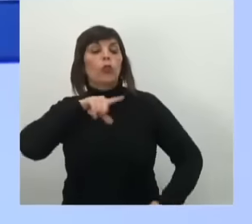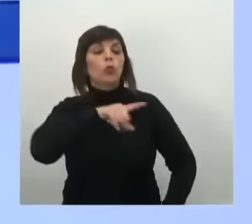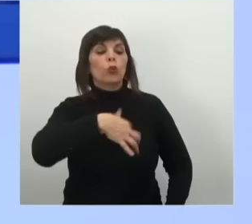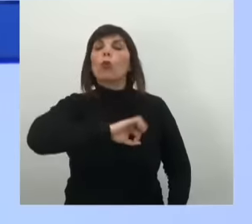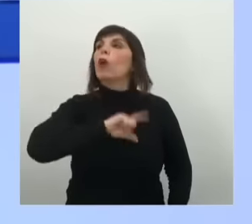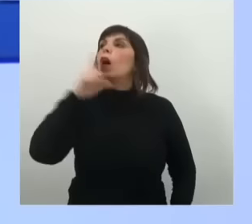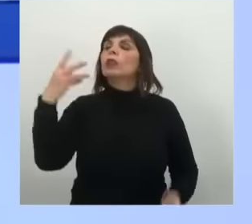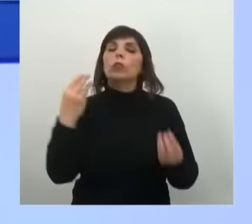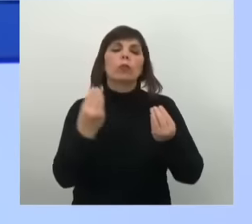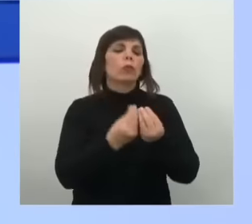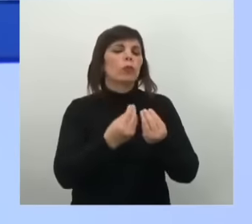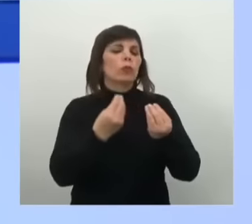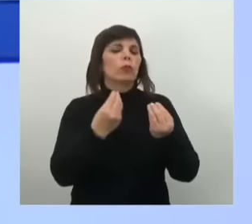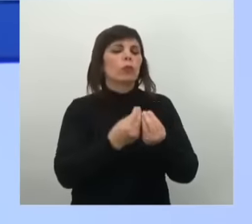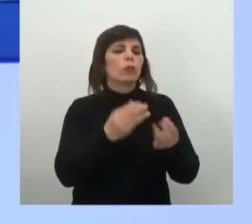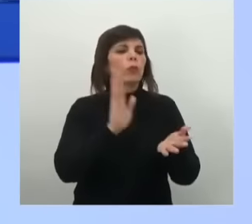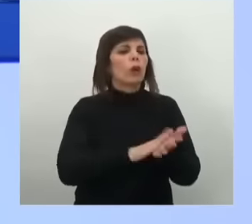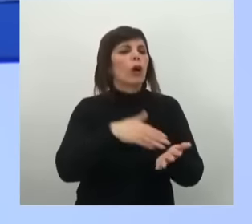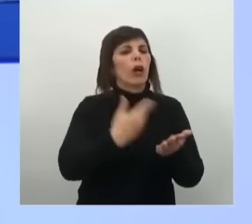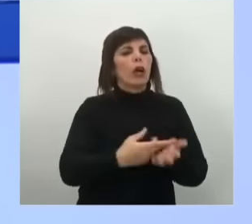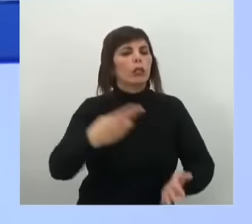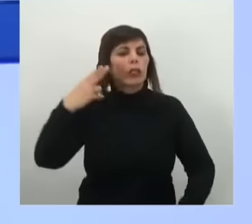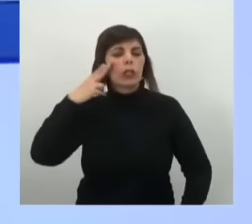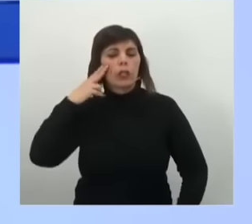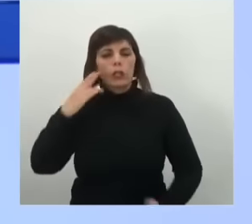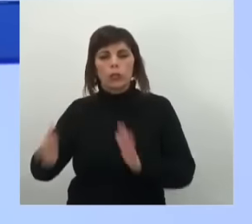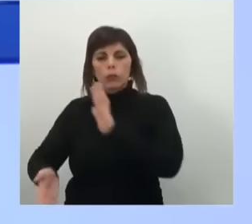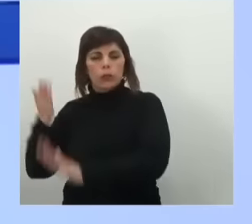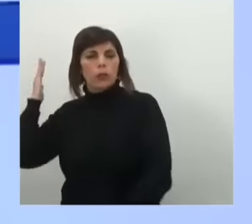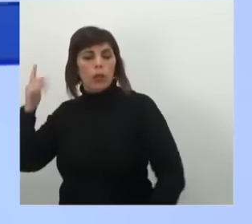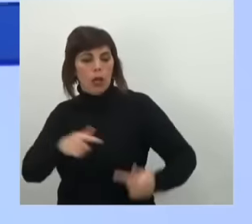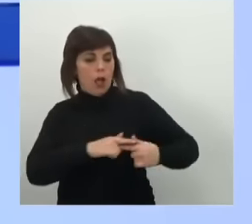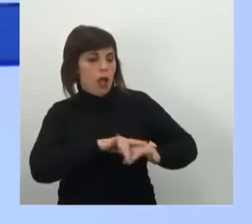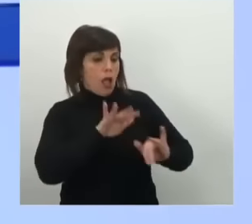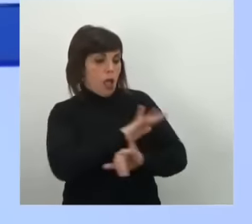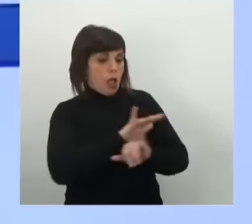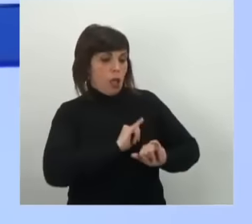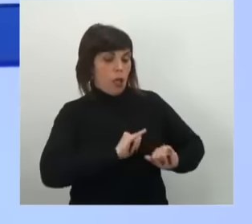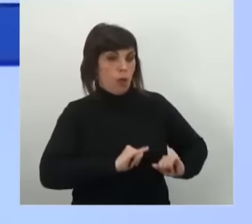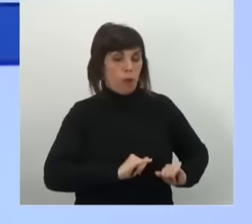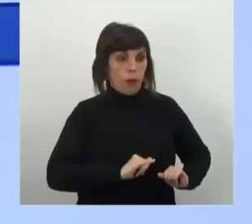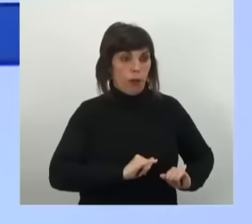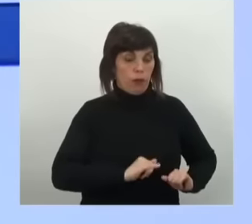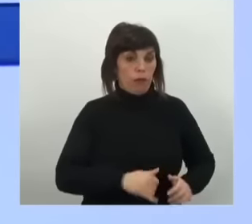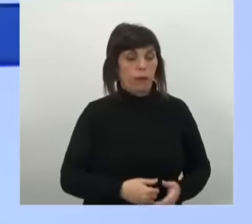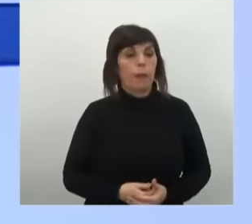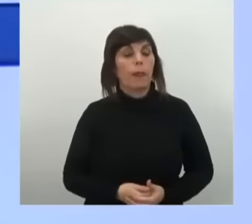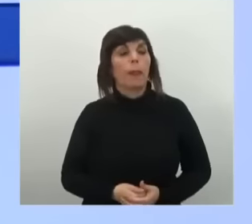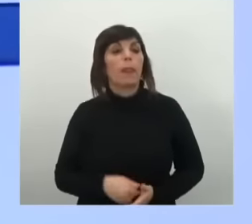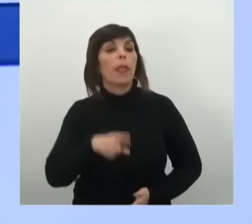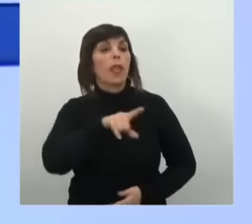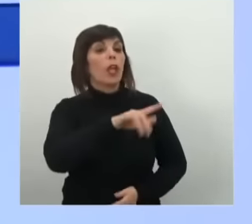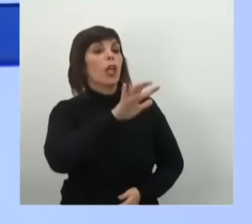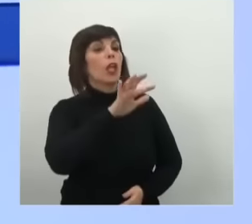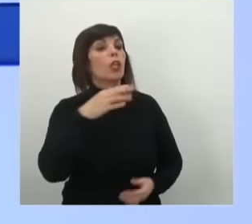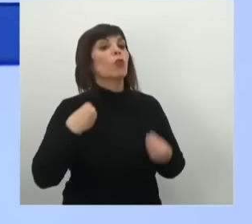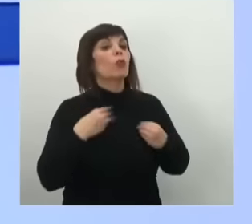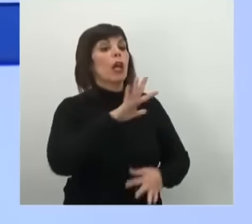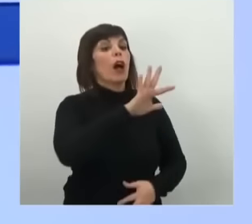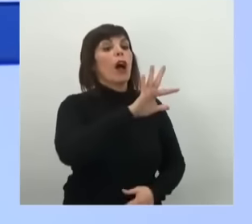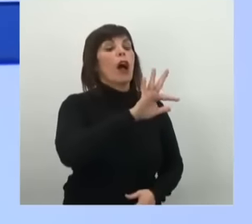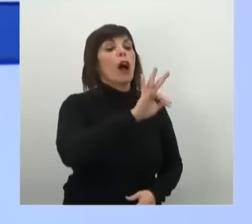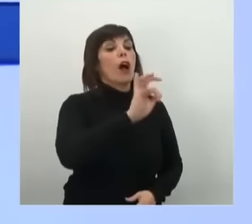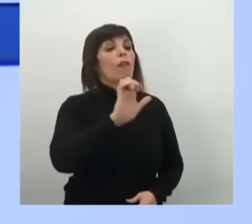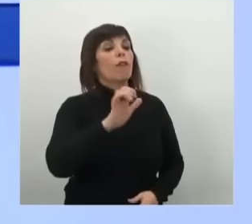señor buscando al Señor Hasta que el temor se vaya y tengas Paz sabes cuando sabes que tienes fe en tu vida querés saberlo